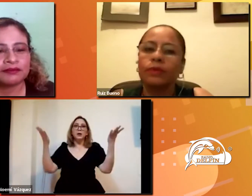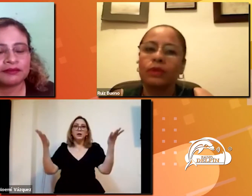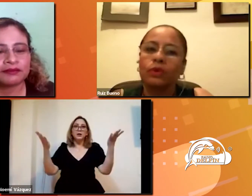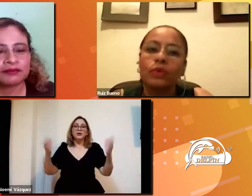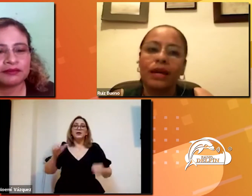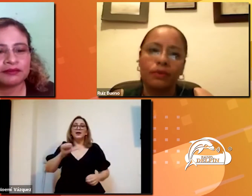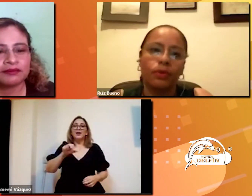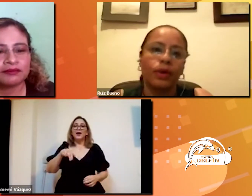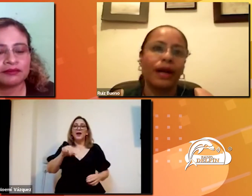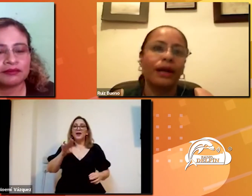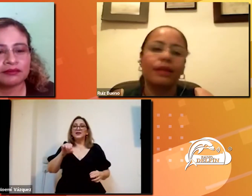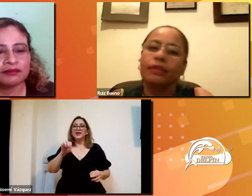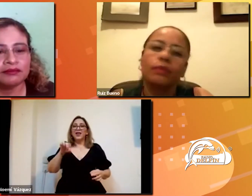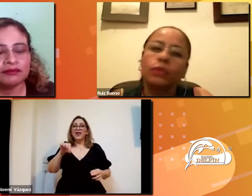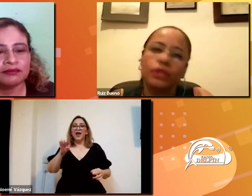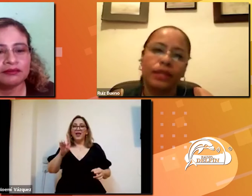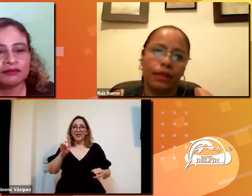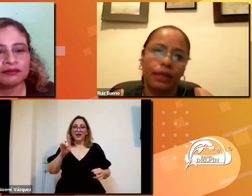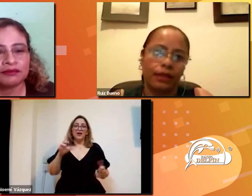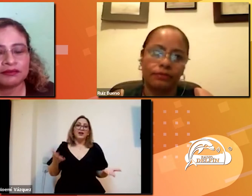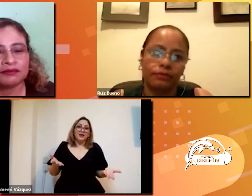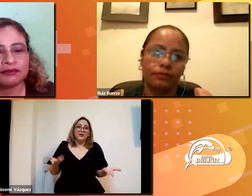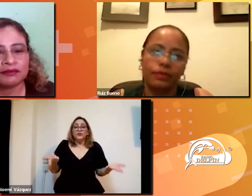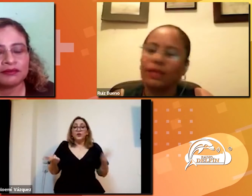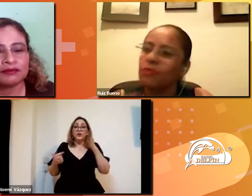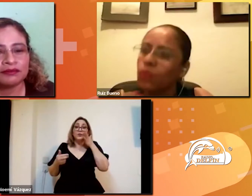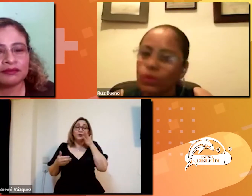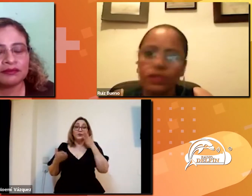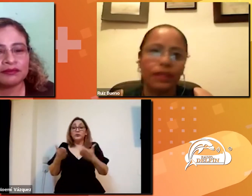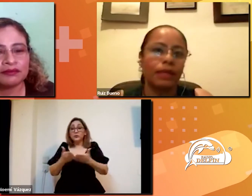estamos viviendo en una época de mucha demanda,